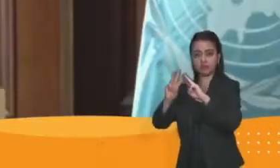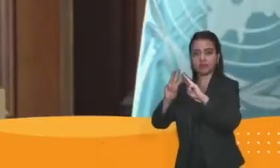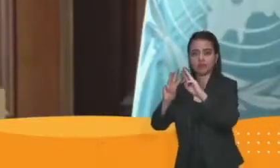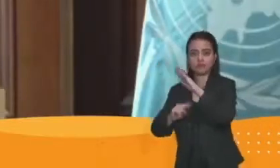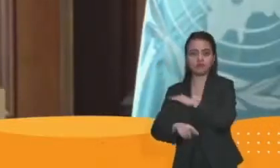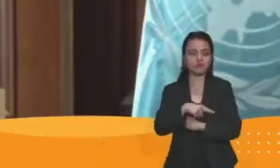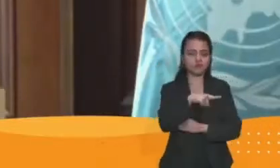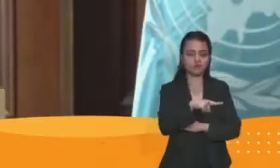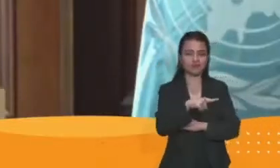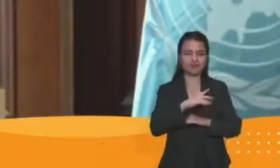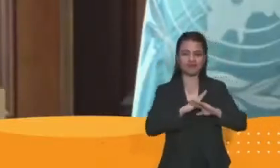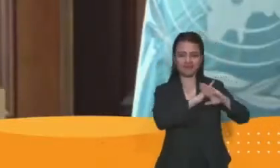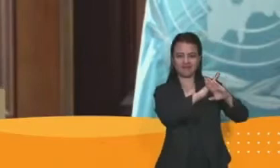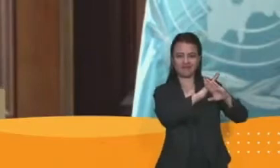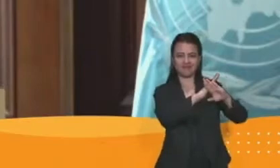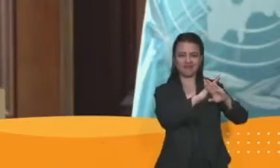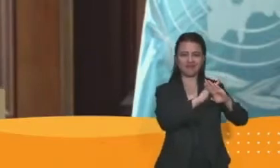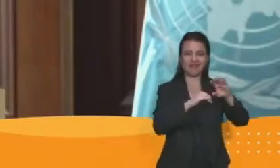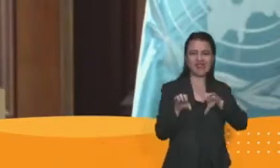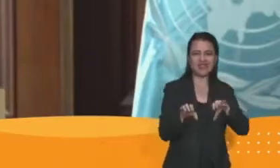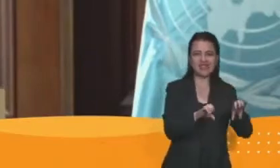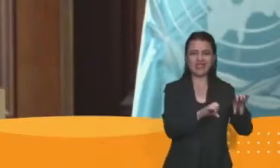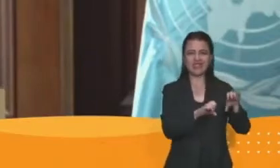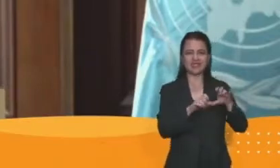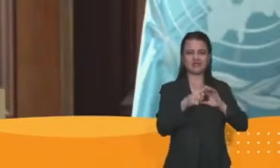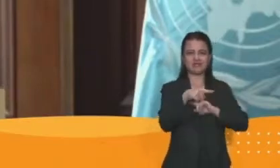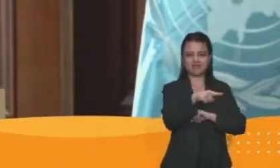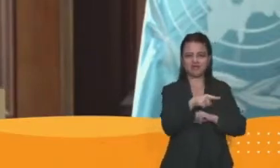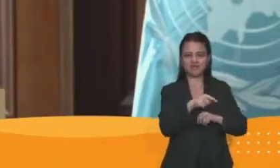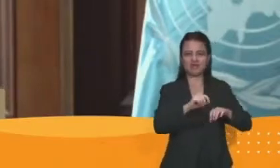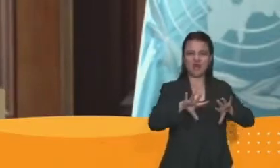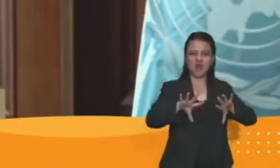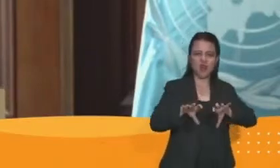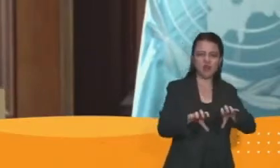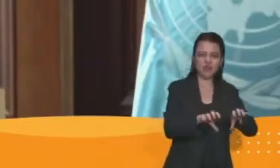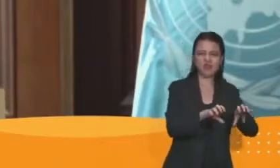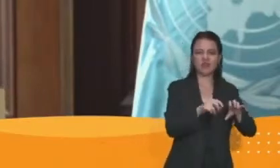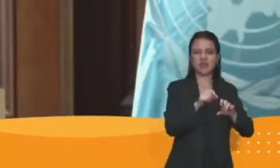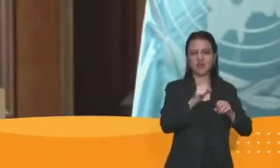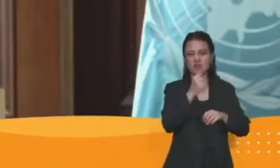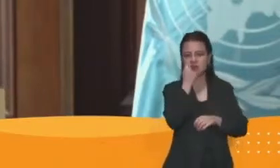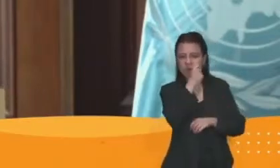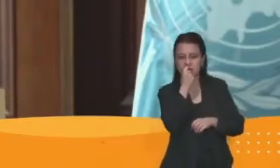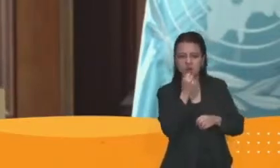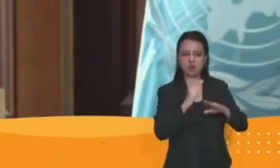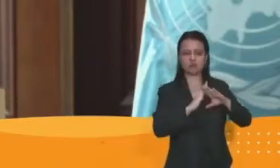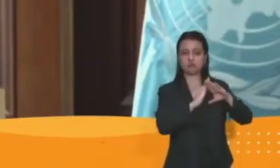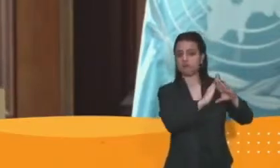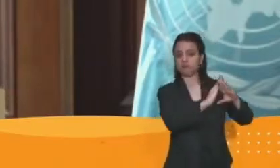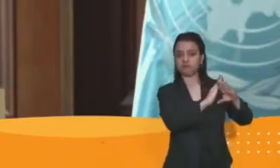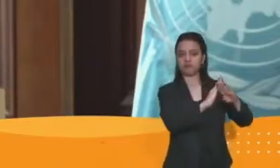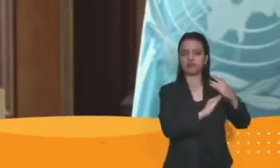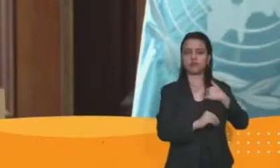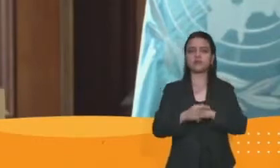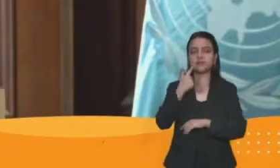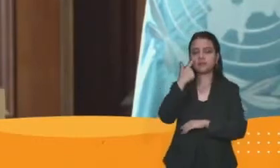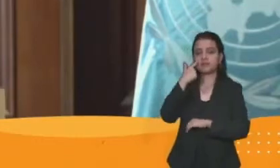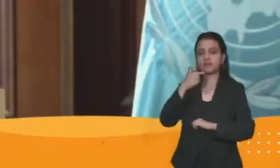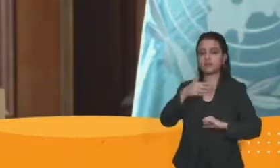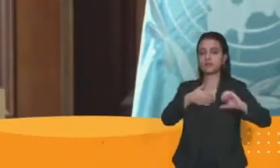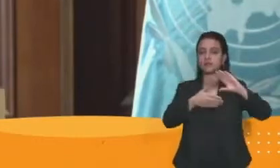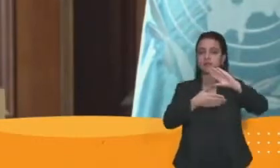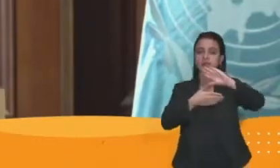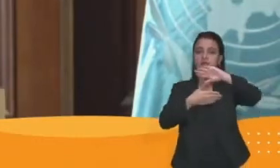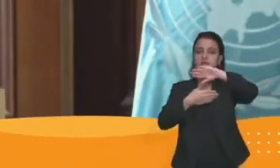Unidas contra la Droga y el Delito para la región andina y el Cono Sur con el Gobierno Nacional, en cabeza